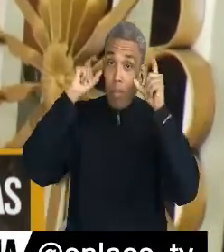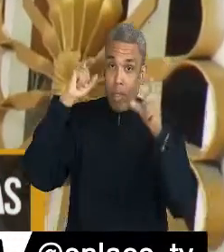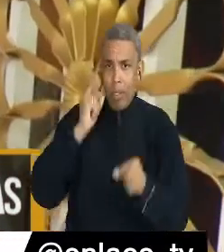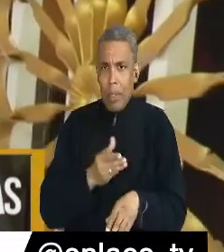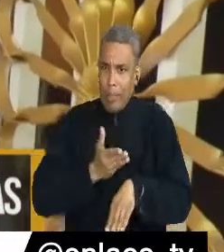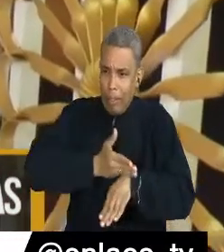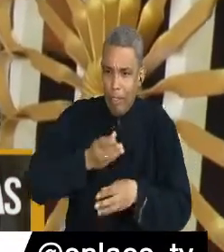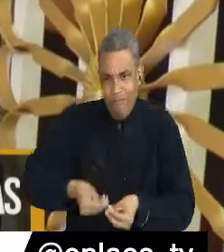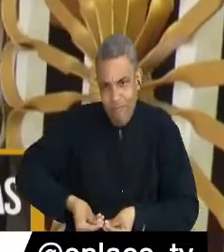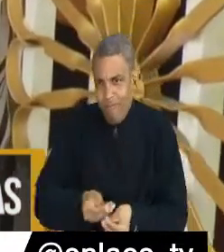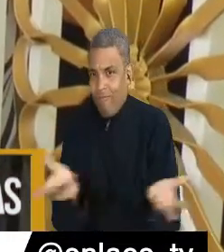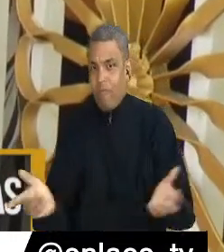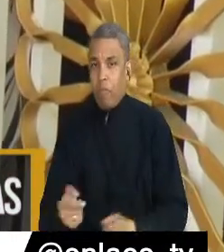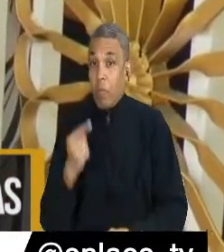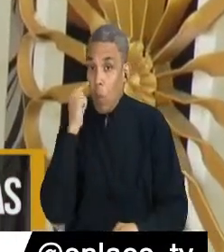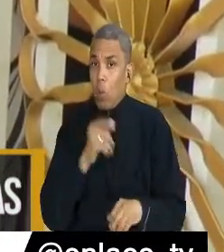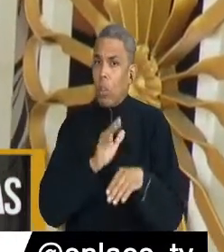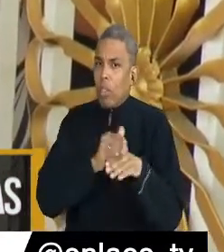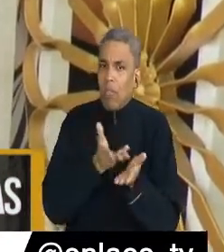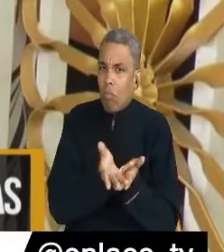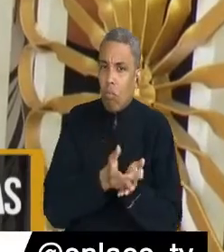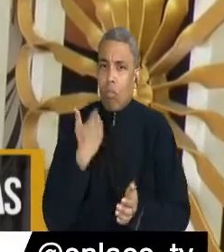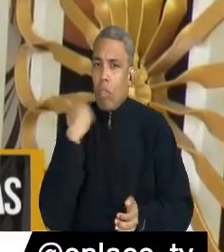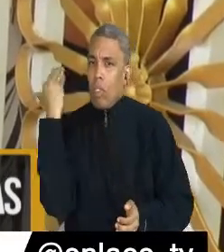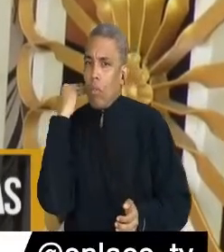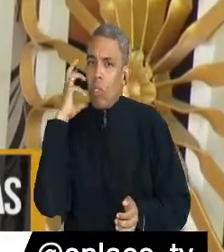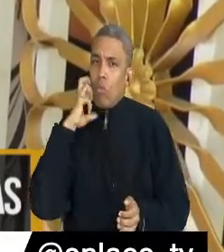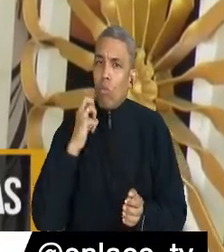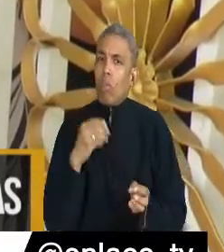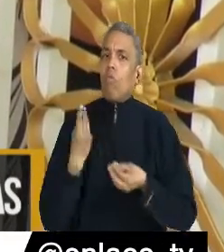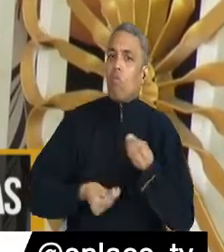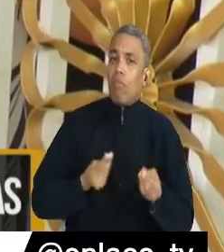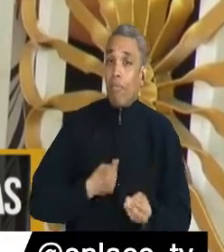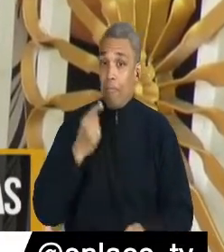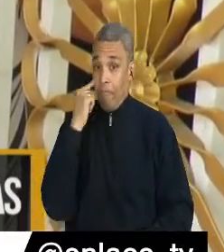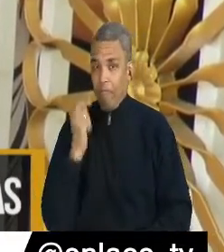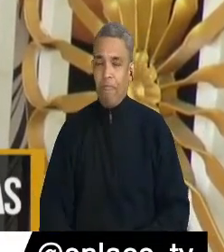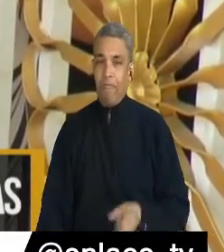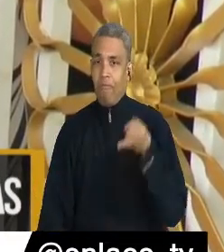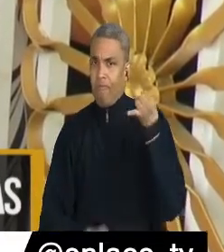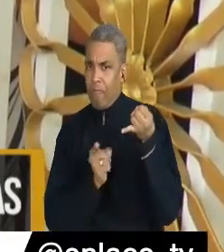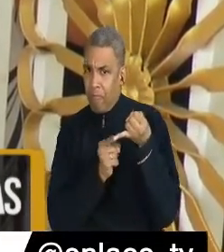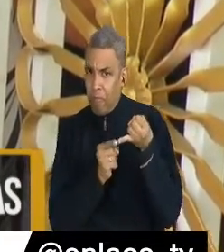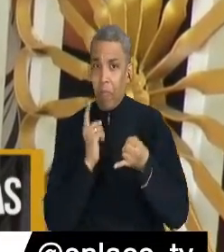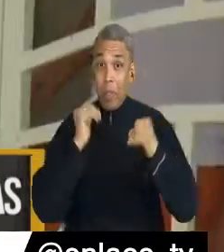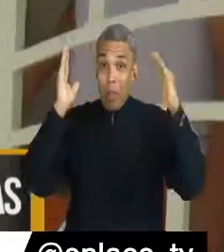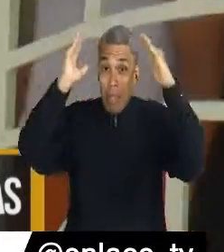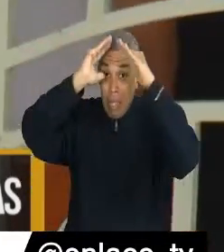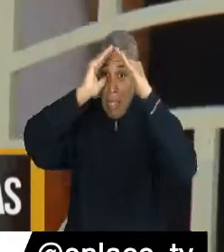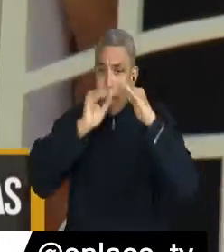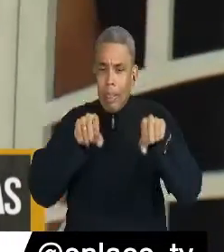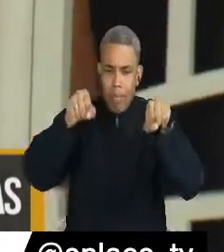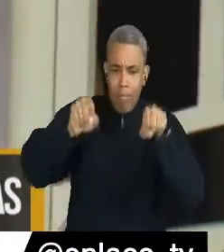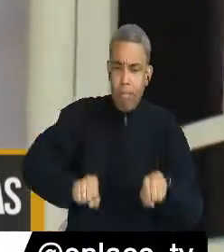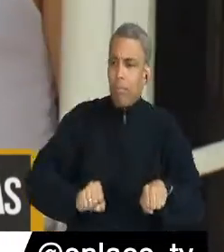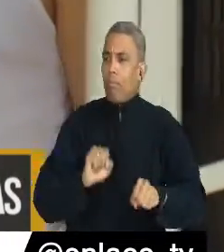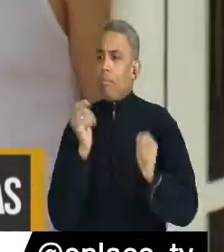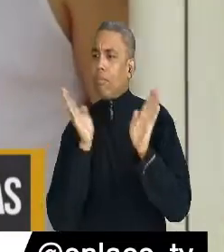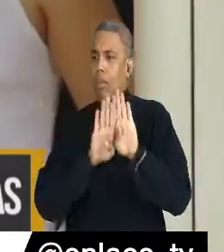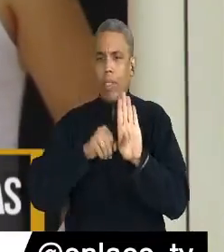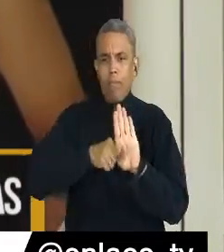tenga en cuenta para evitar ser víctima de los ladrones en su casa lo siguiente procure que las puertas exteriores sean de un material resistente